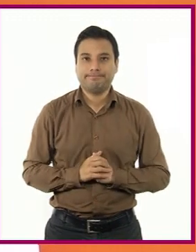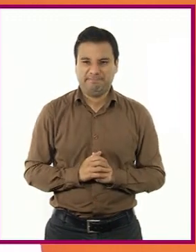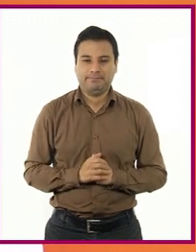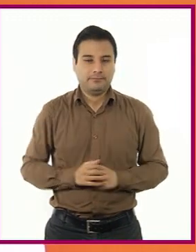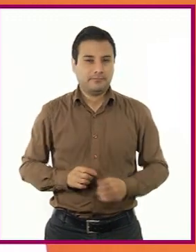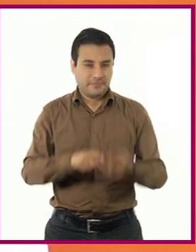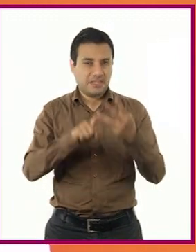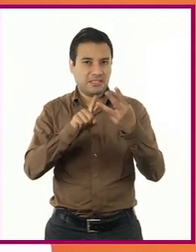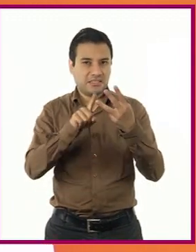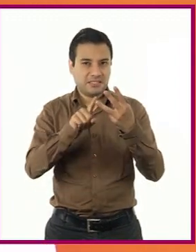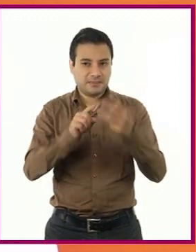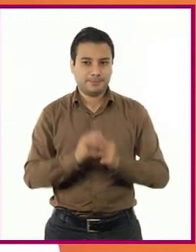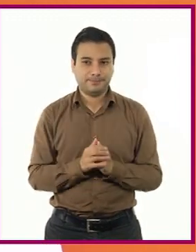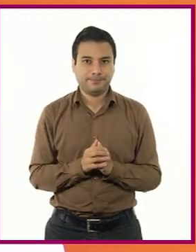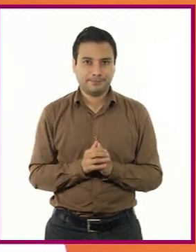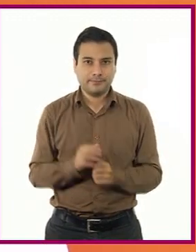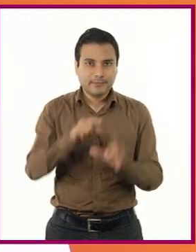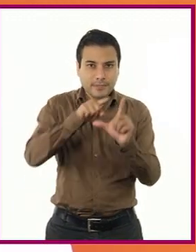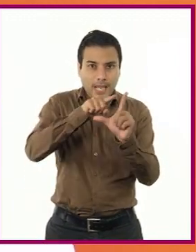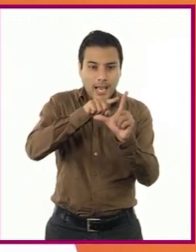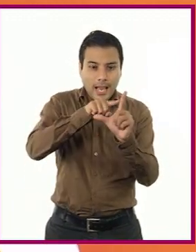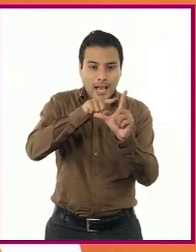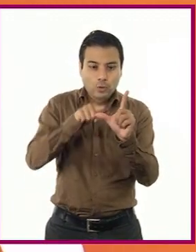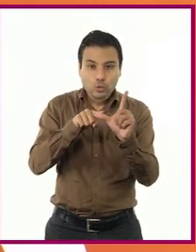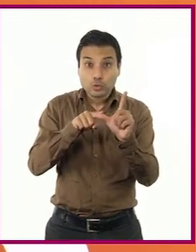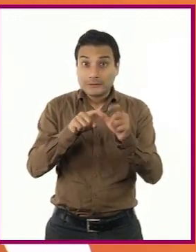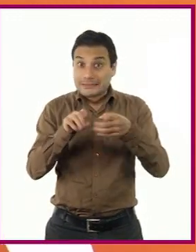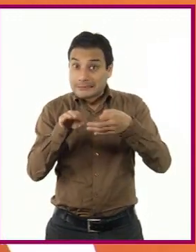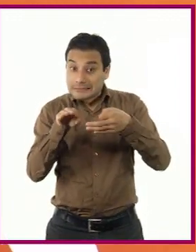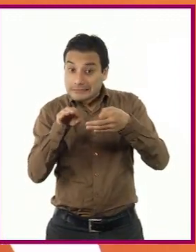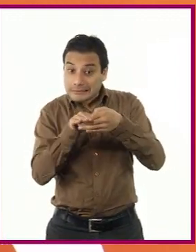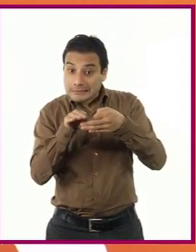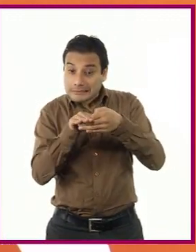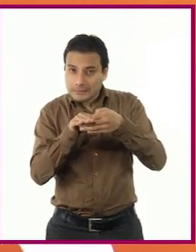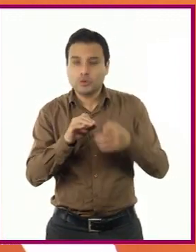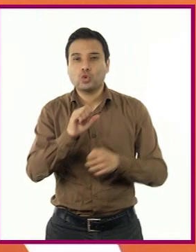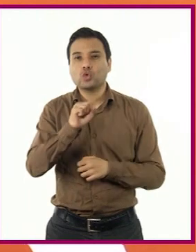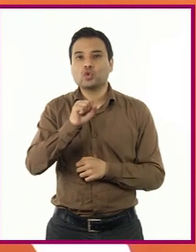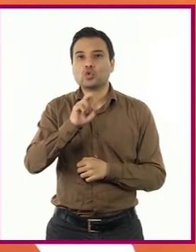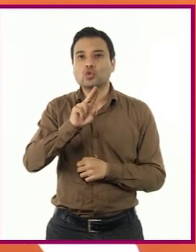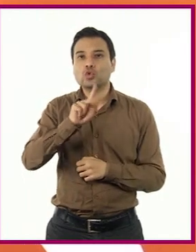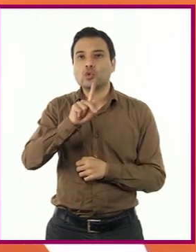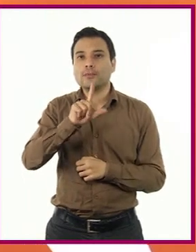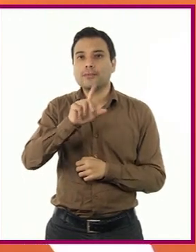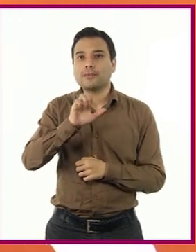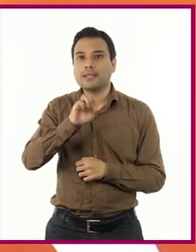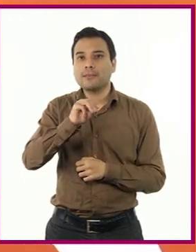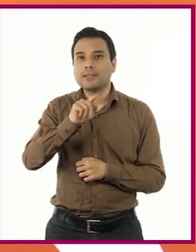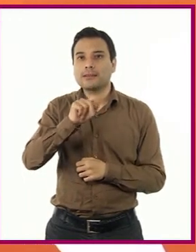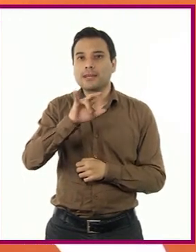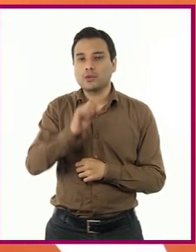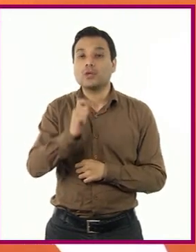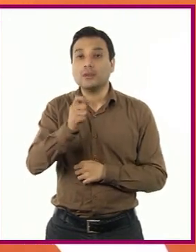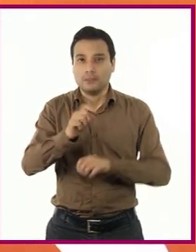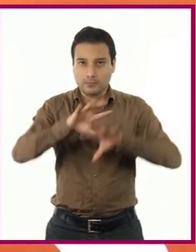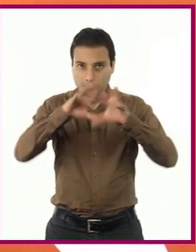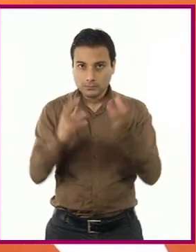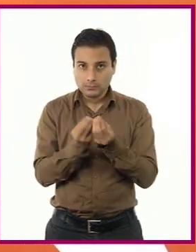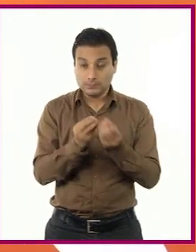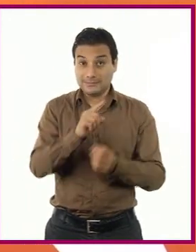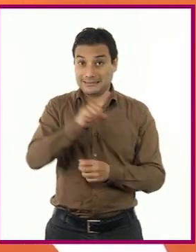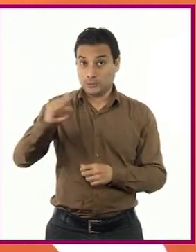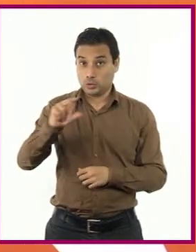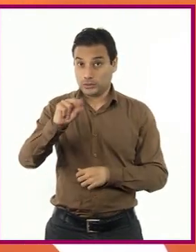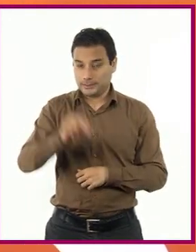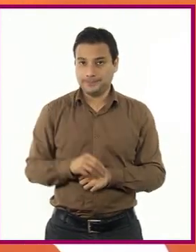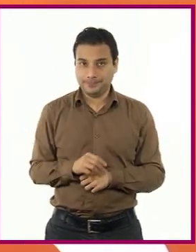Tercera propiedad. Cualquier par de ángulos contiguos seguidos son suplementarios, es decir, que suman 180 grados.